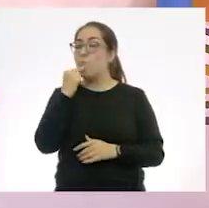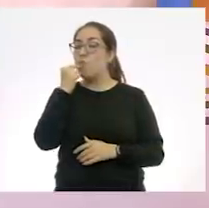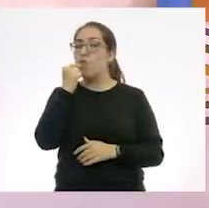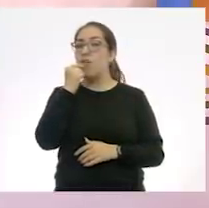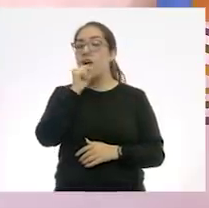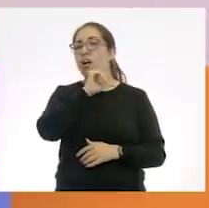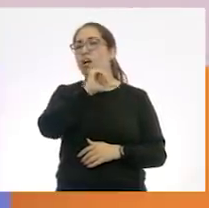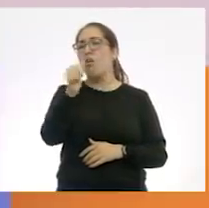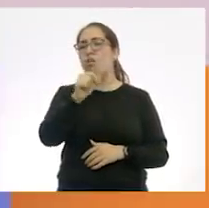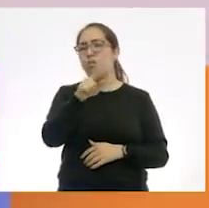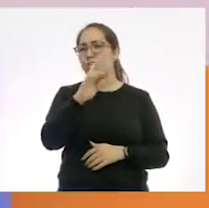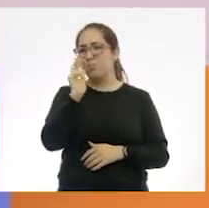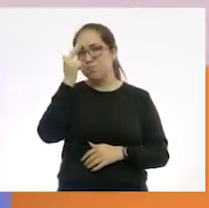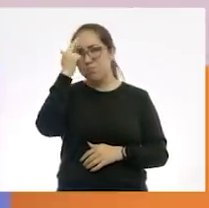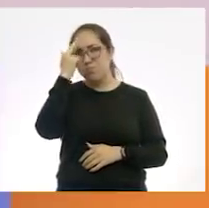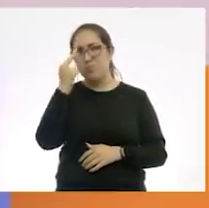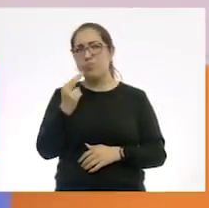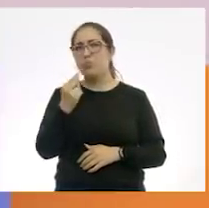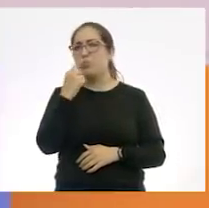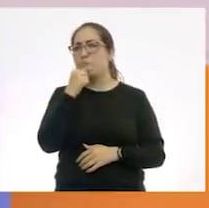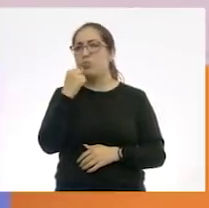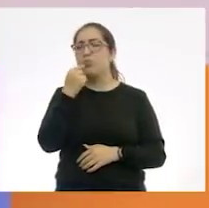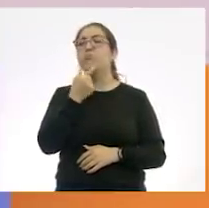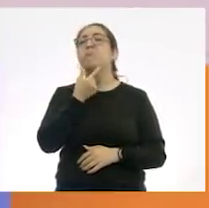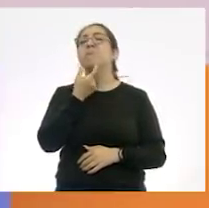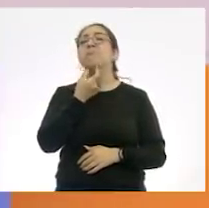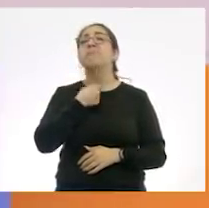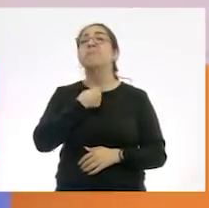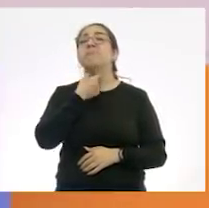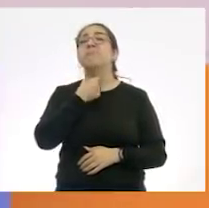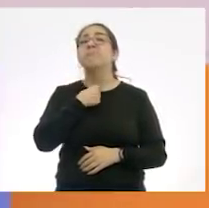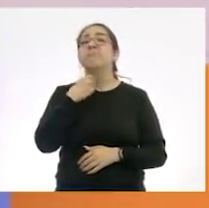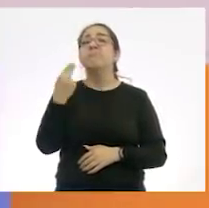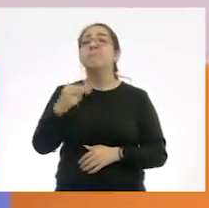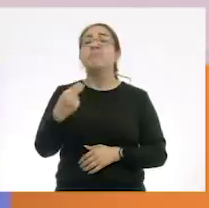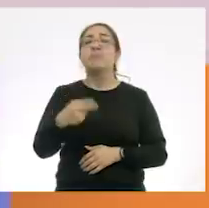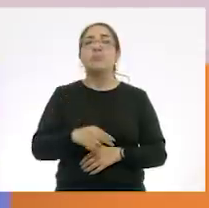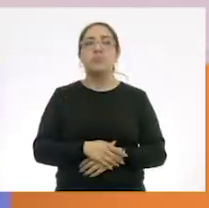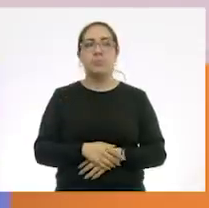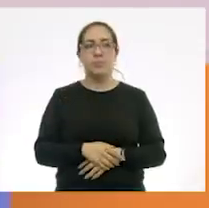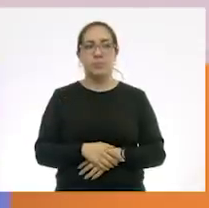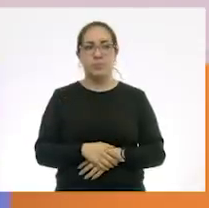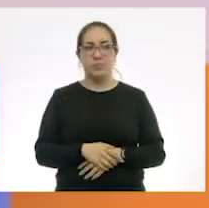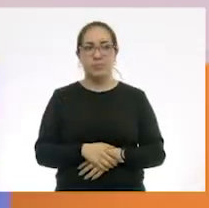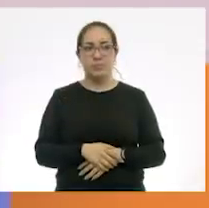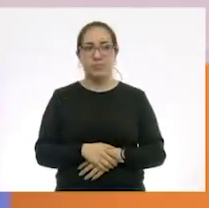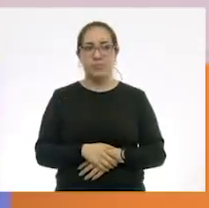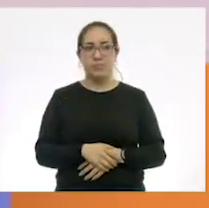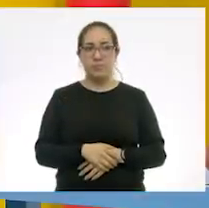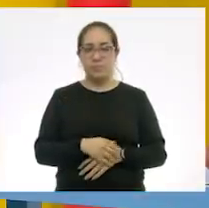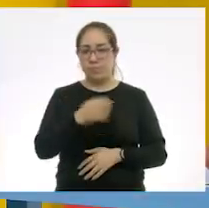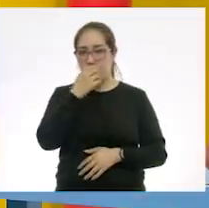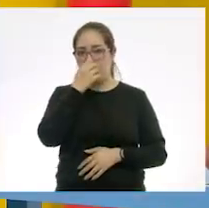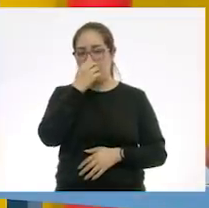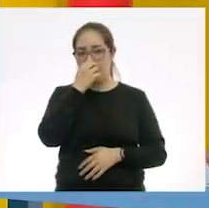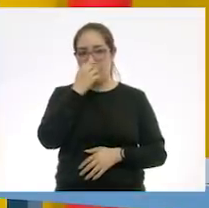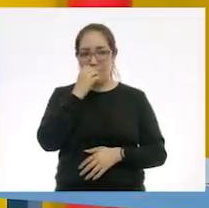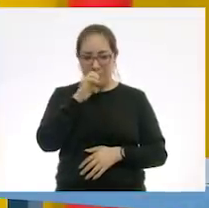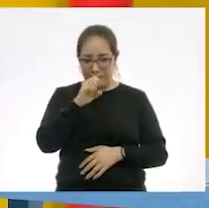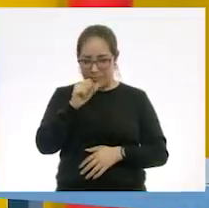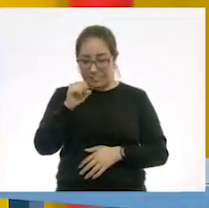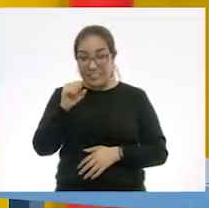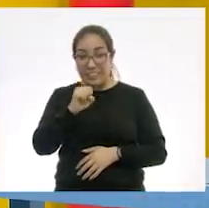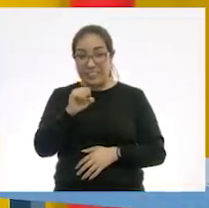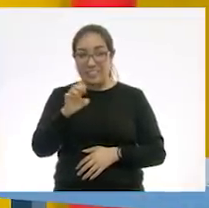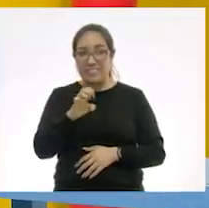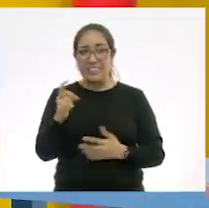¿Te acuerdas en casa después de la boca qué seguía? ¿El E? ¿El E qué? E. ¿Es qué?